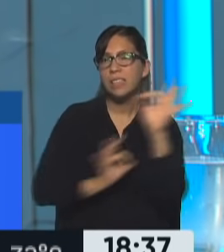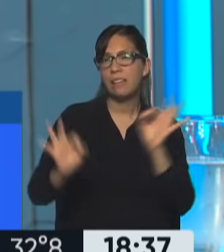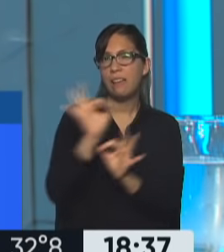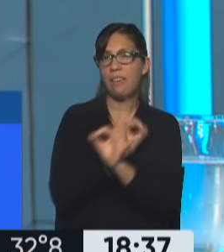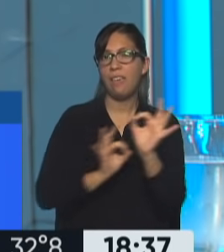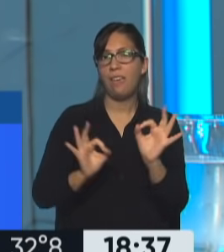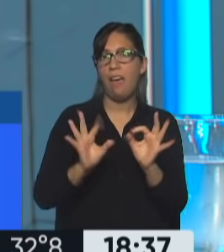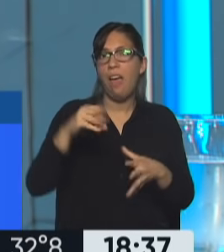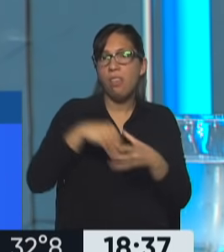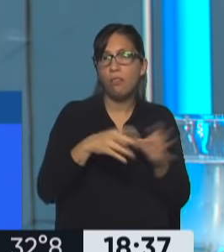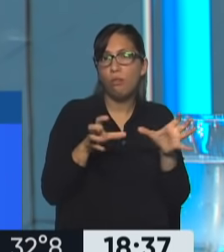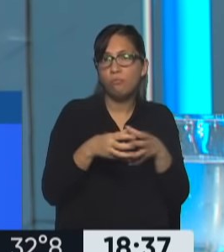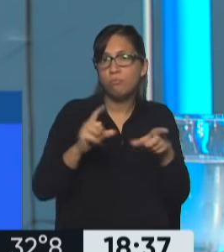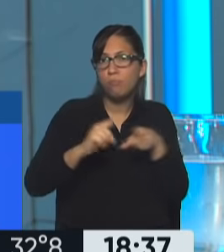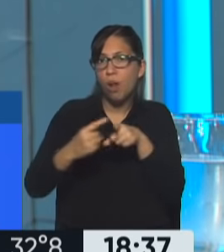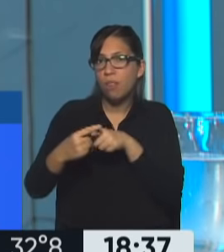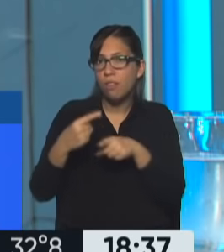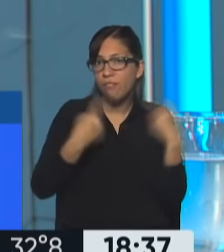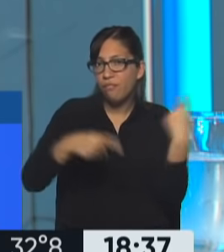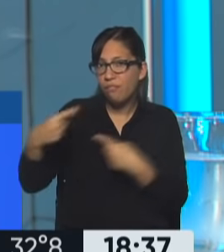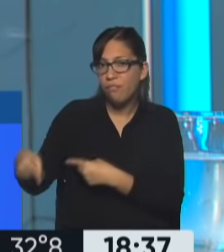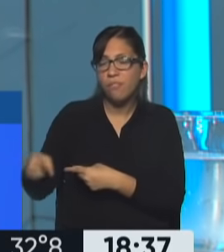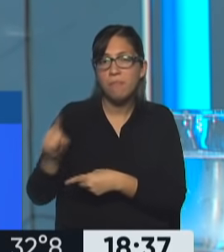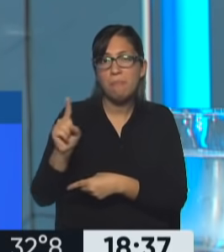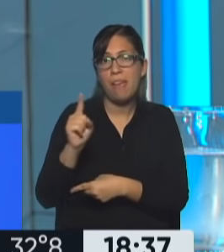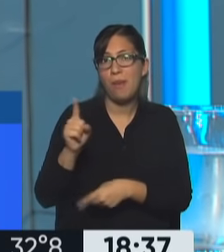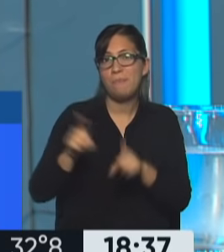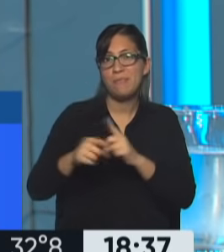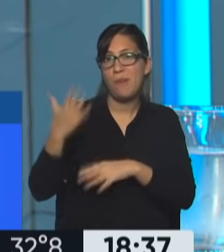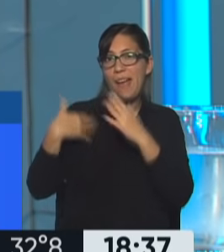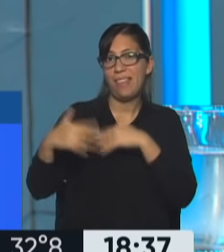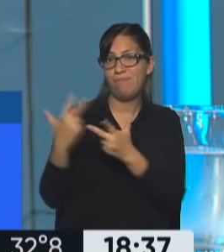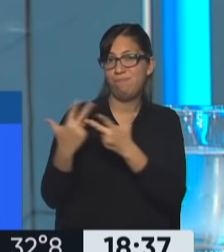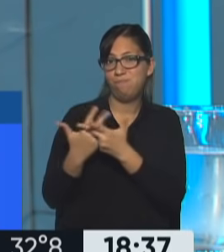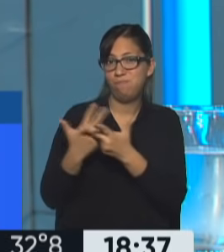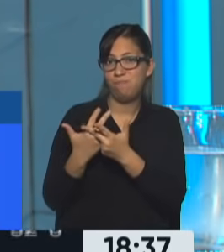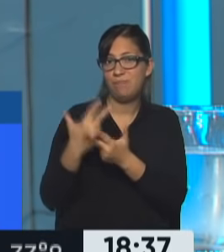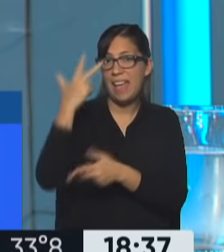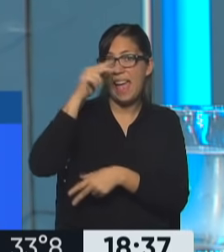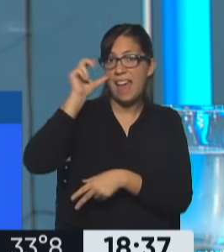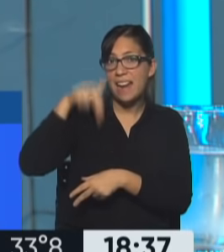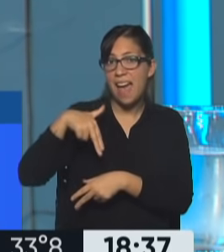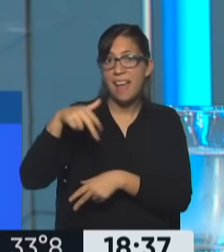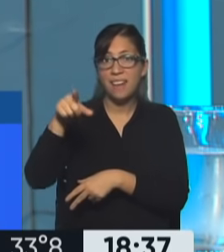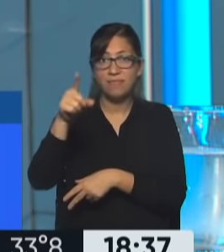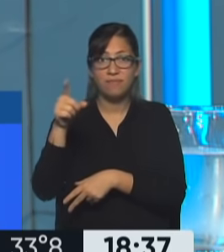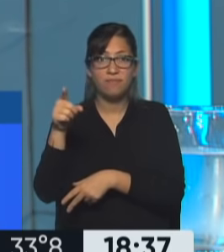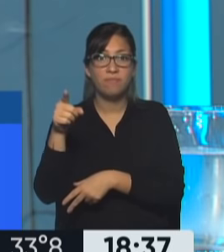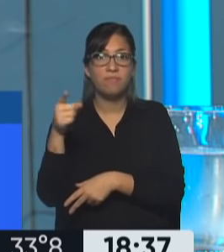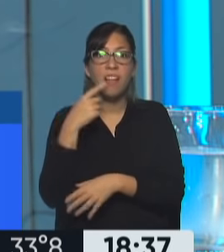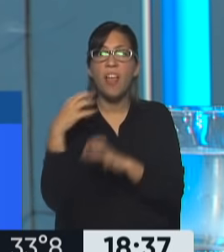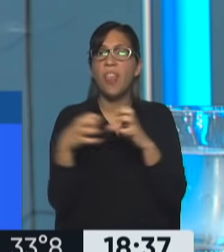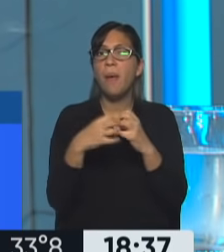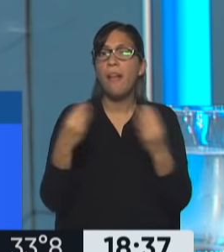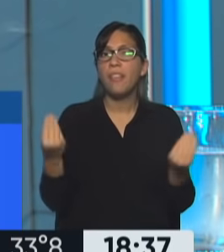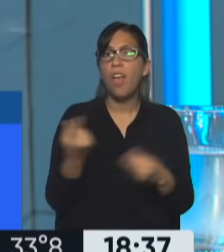de cada fuerza política, nos remite a lo que veníamos discutiendo antes con Feli y con Hernán, de si lo que debatimos es